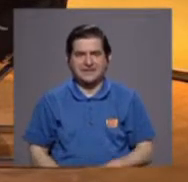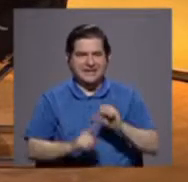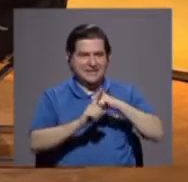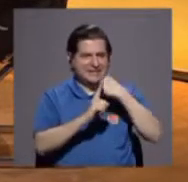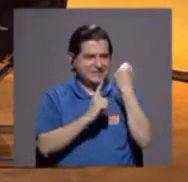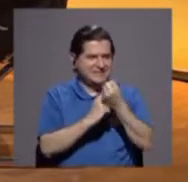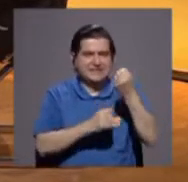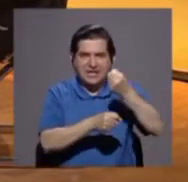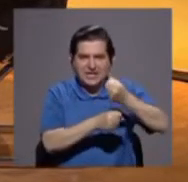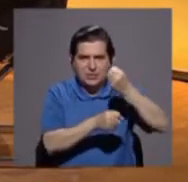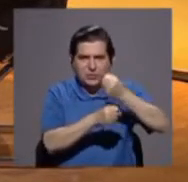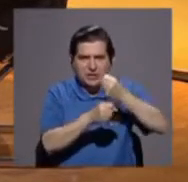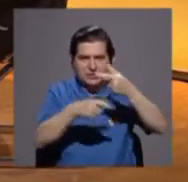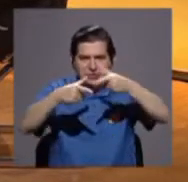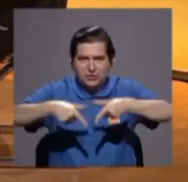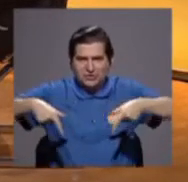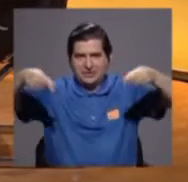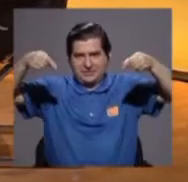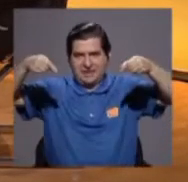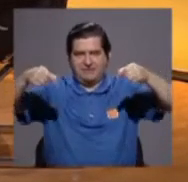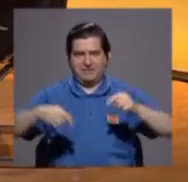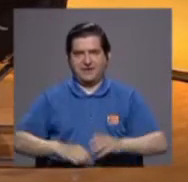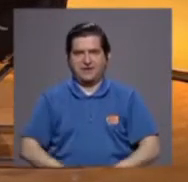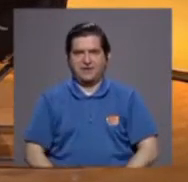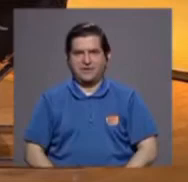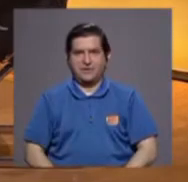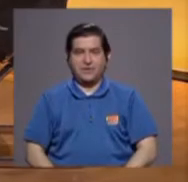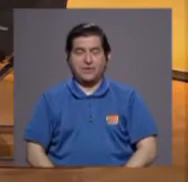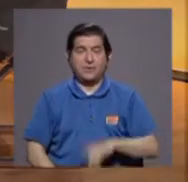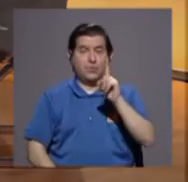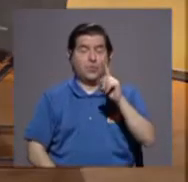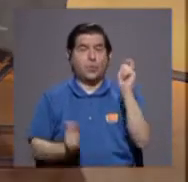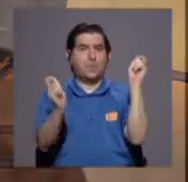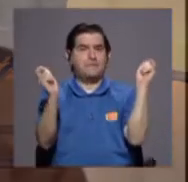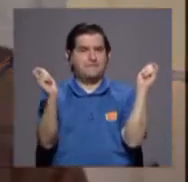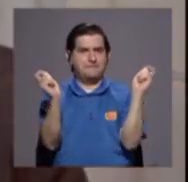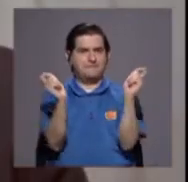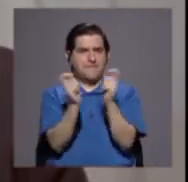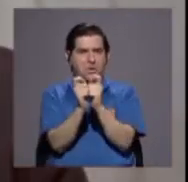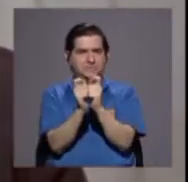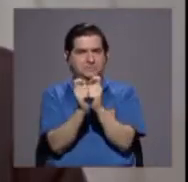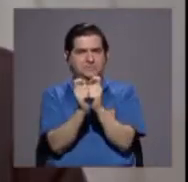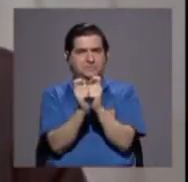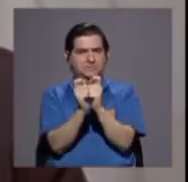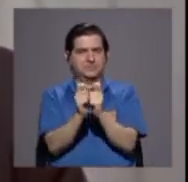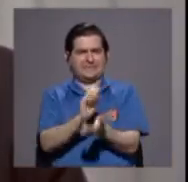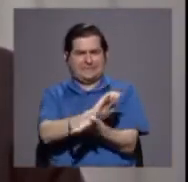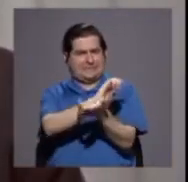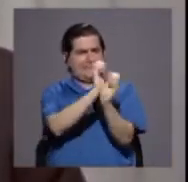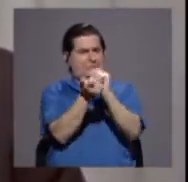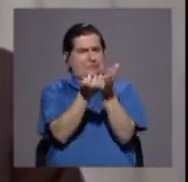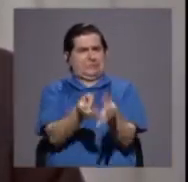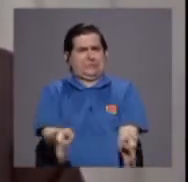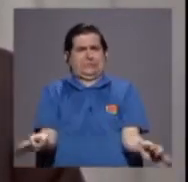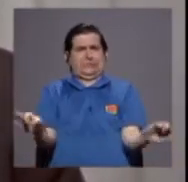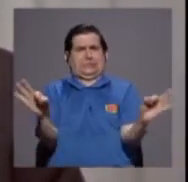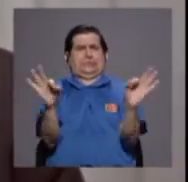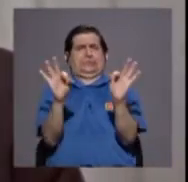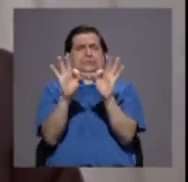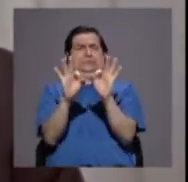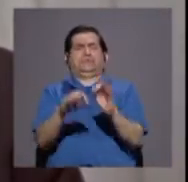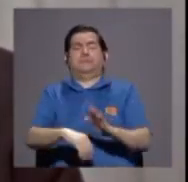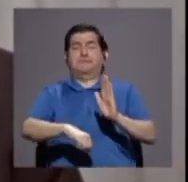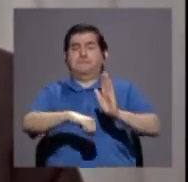de trabajo en Japón ha sido uno de los puntos de cambio importantes